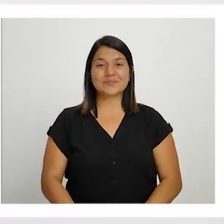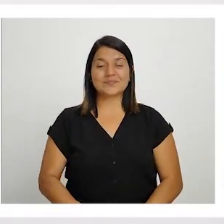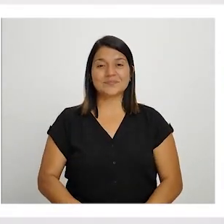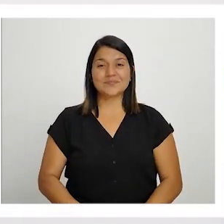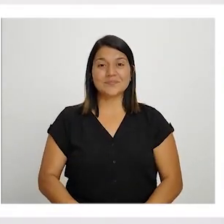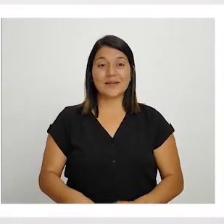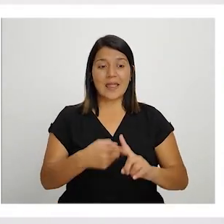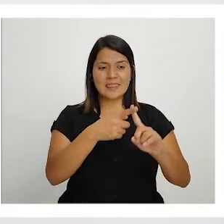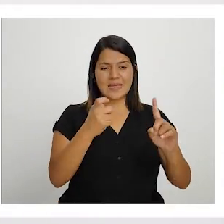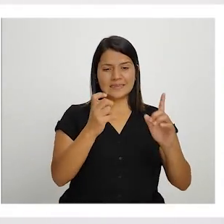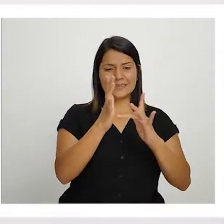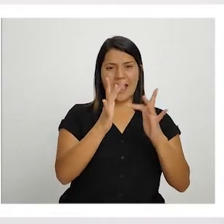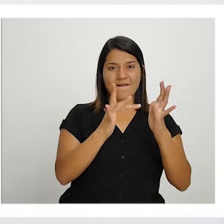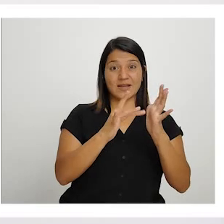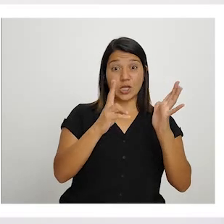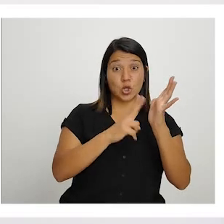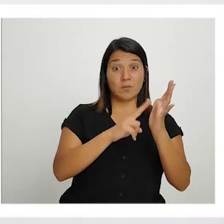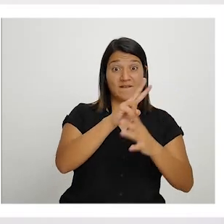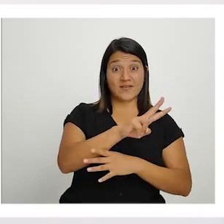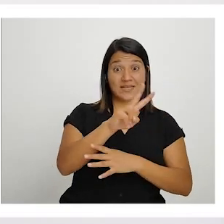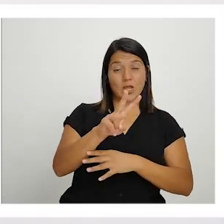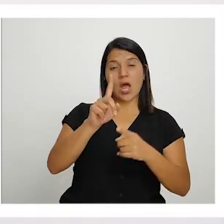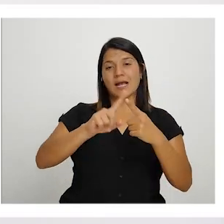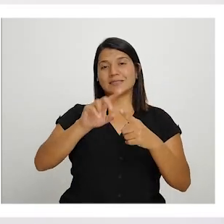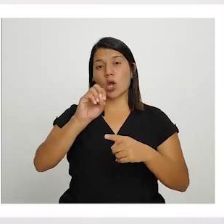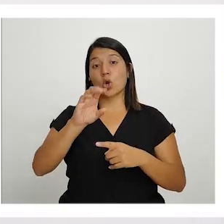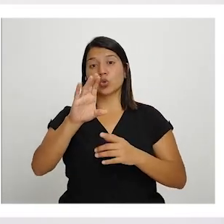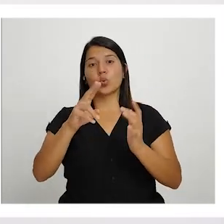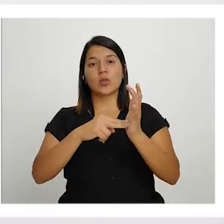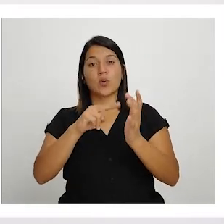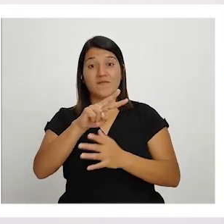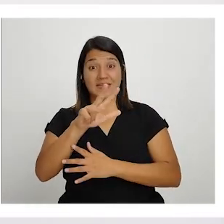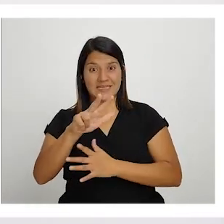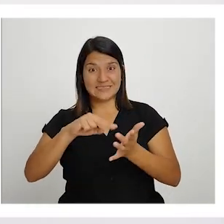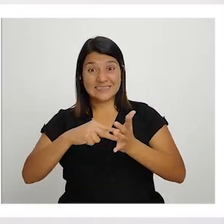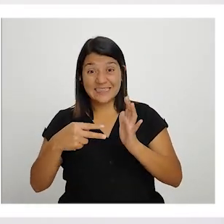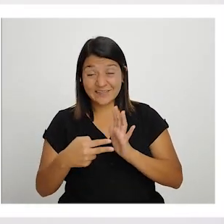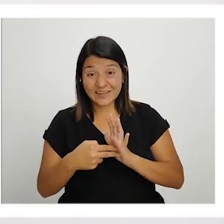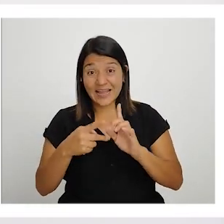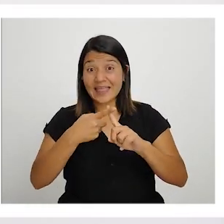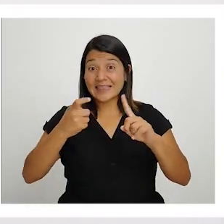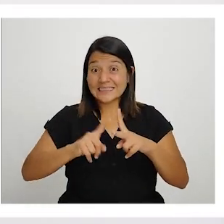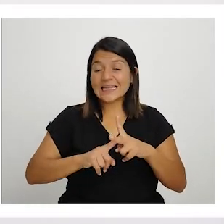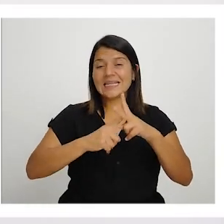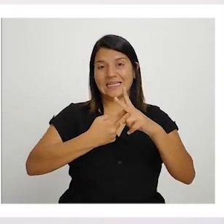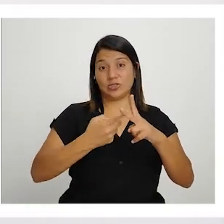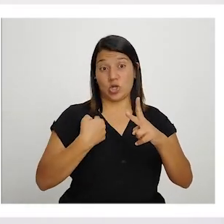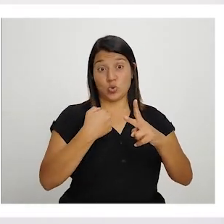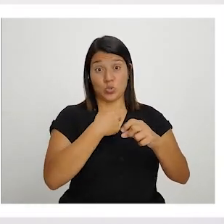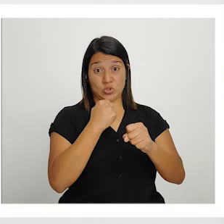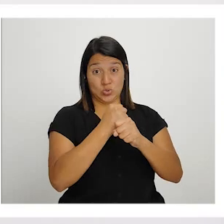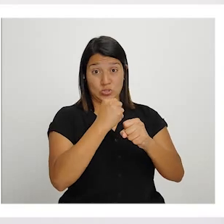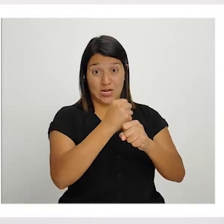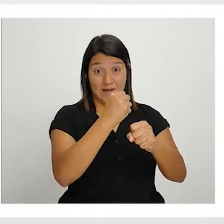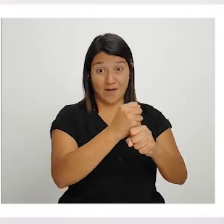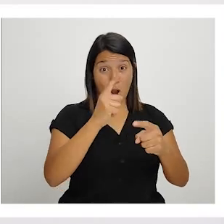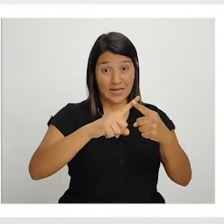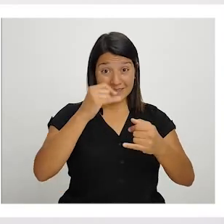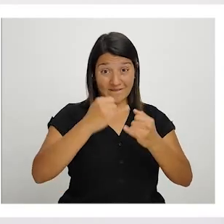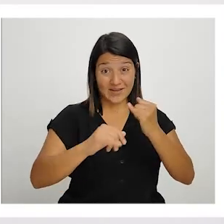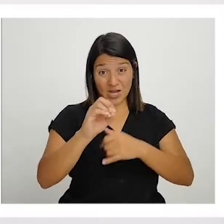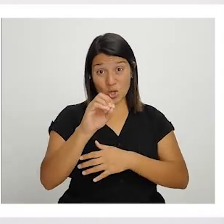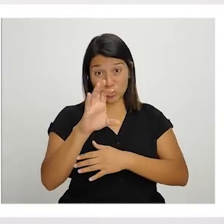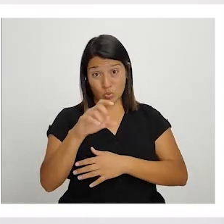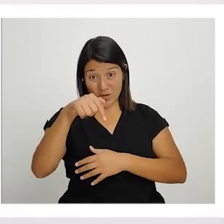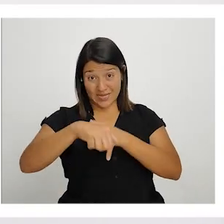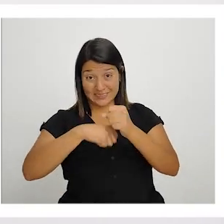entre abril del 2022 y octubre del 2023. O sea, desde el inicio de nuestra gestión hasta el cierre de octubre, la cartera